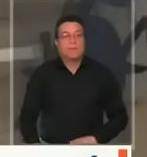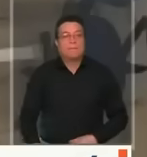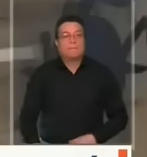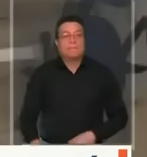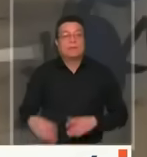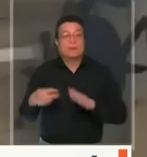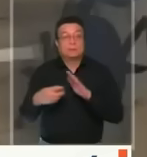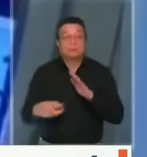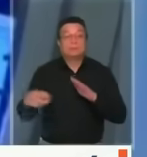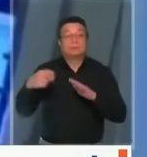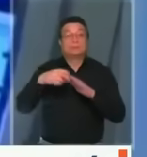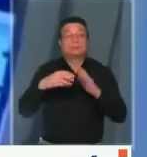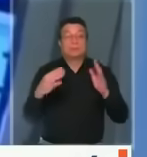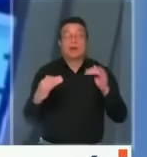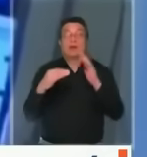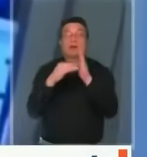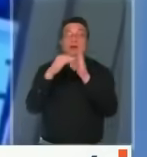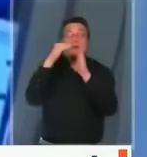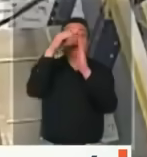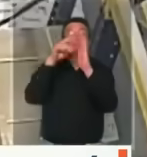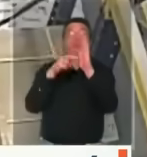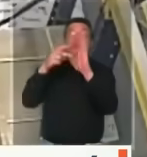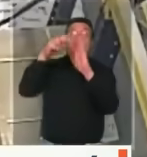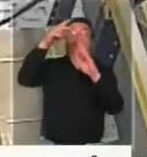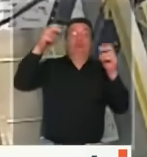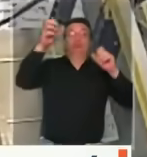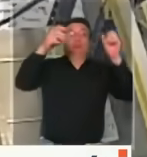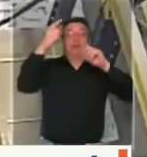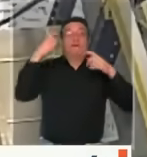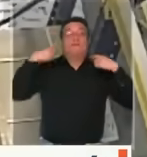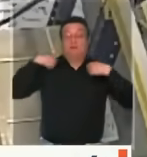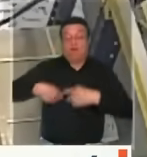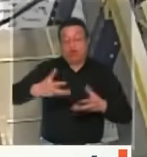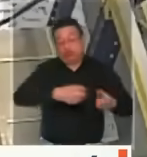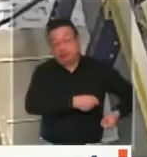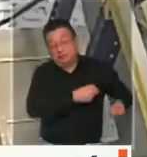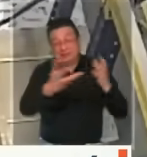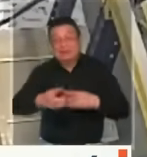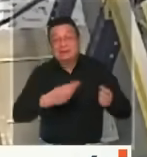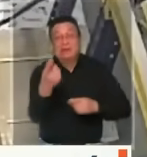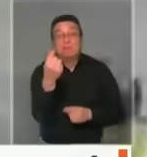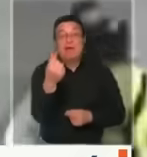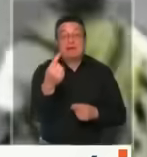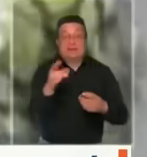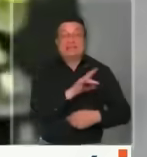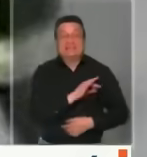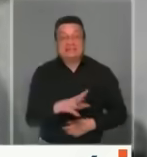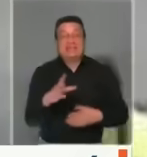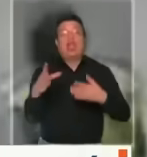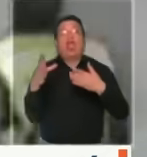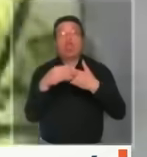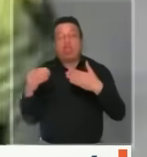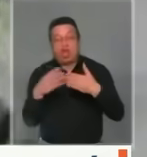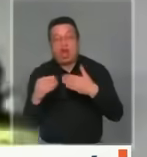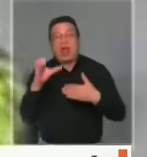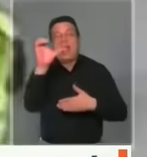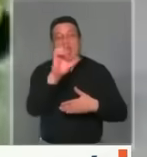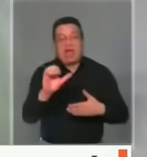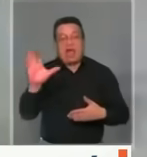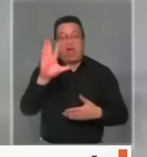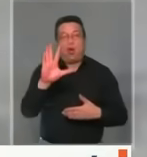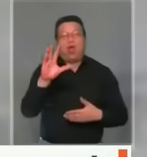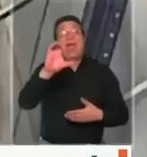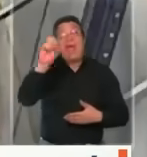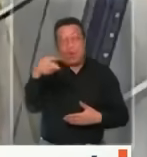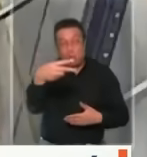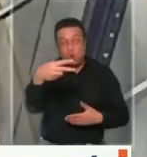Subieron andamios y desde las alturas lanzaron bolsos que contenían dinero, pesos chilenos, dólares, euros. En total,